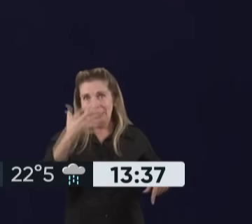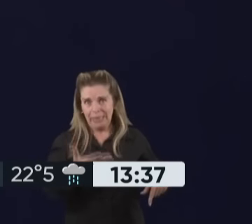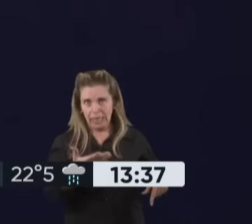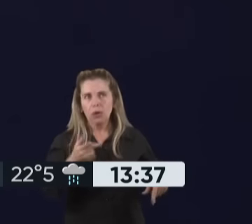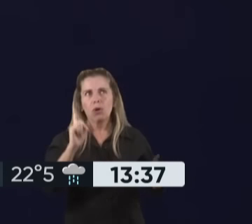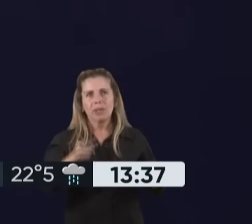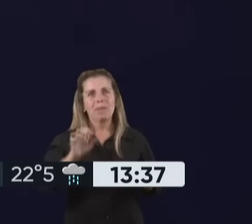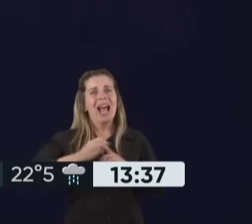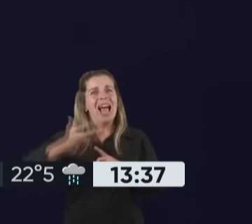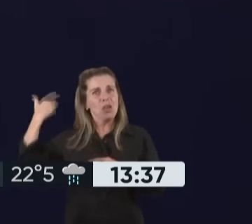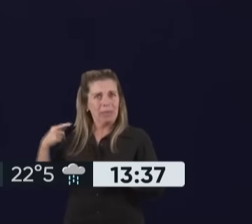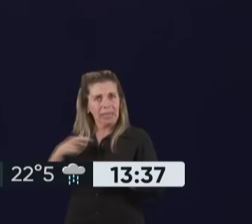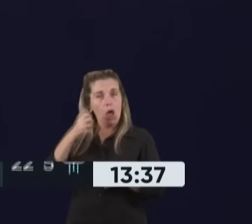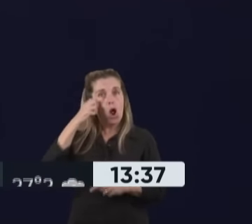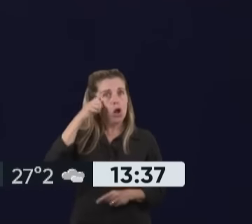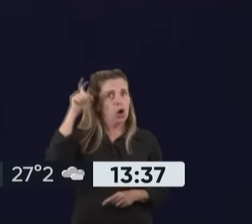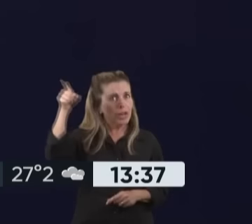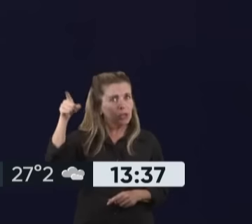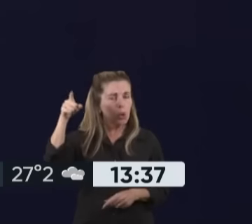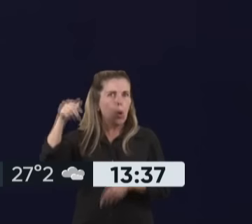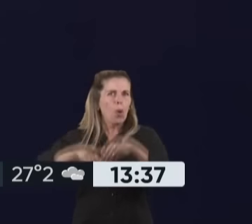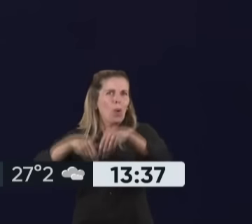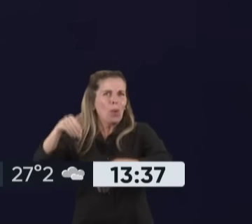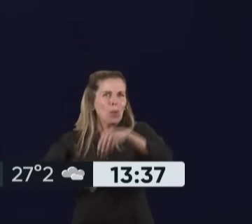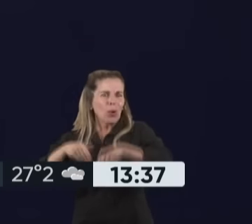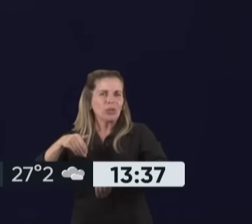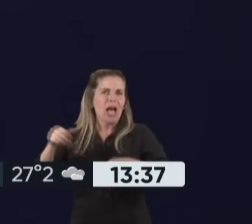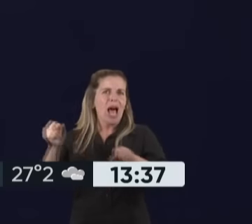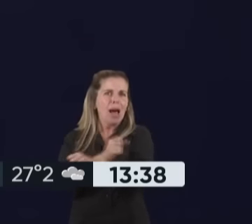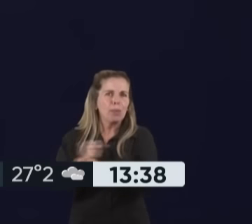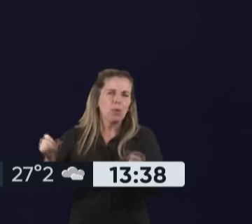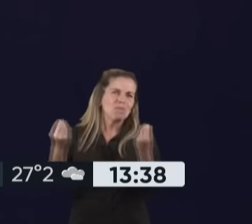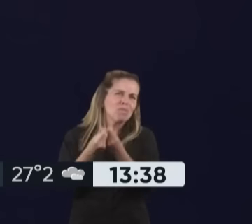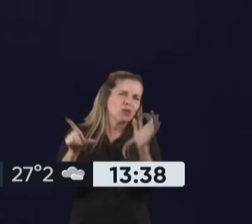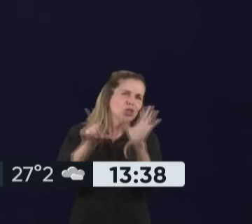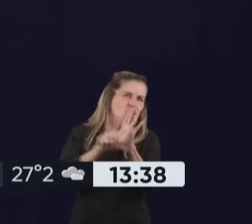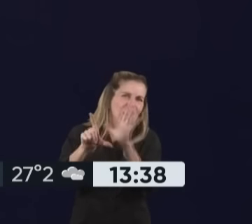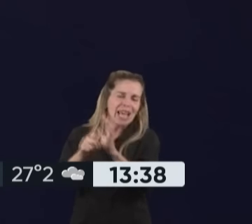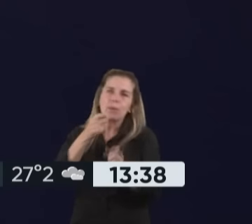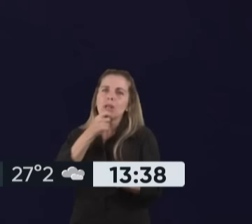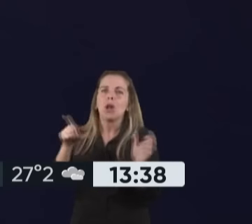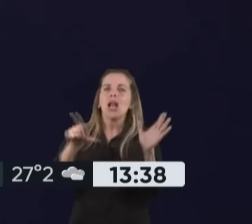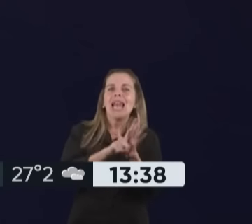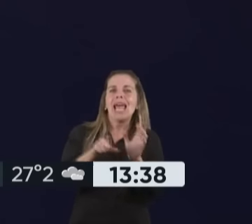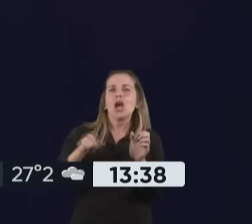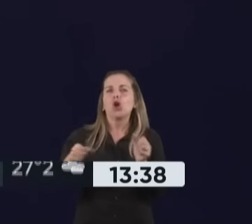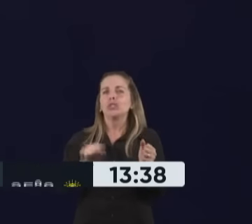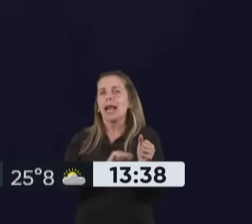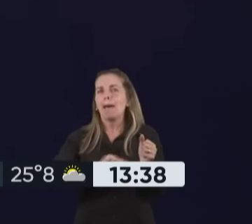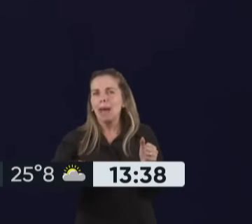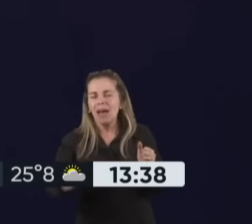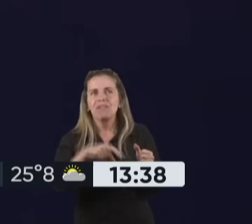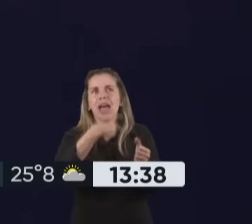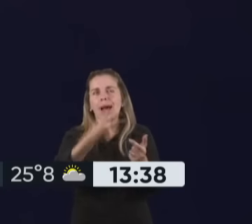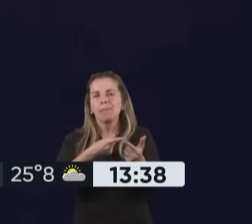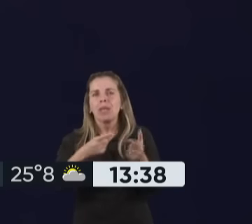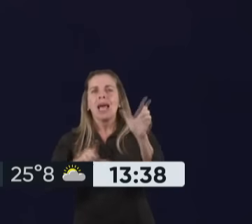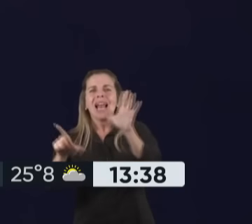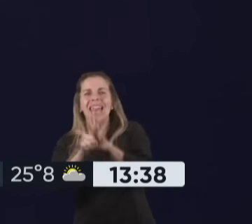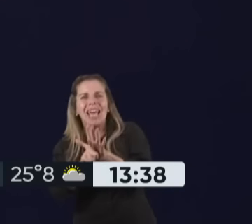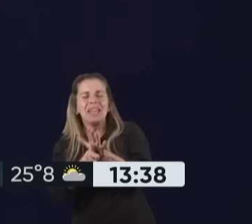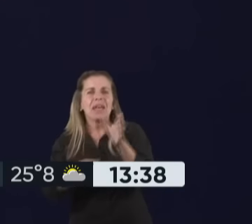año pasado ha votado leyes muy importantes para la Argentina, unos avances enormes, como la ley antimafia, la ley anticrimen organizado, que